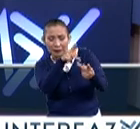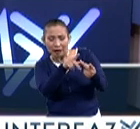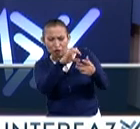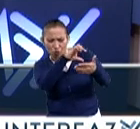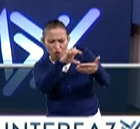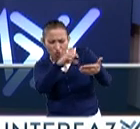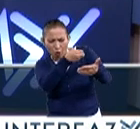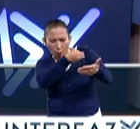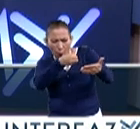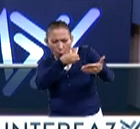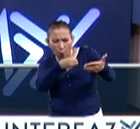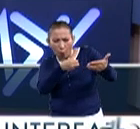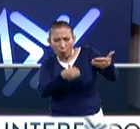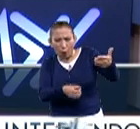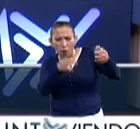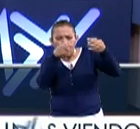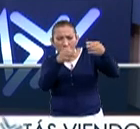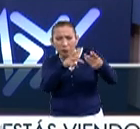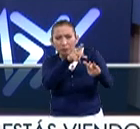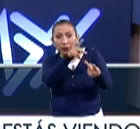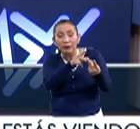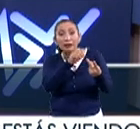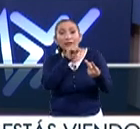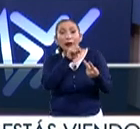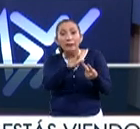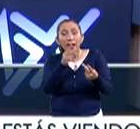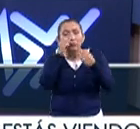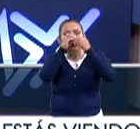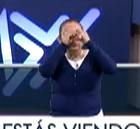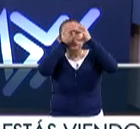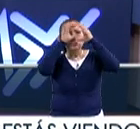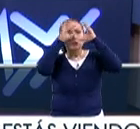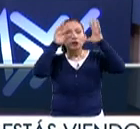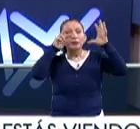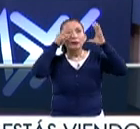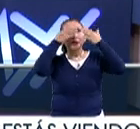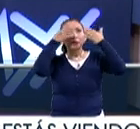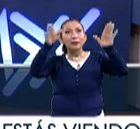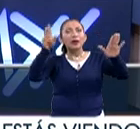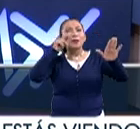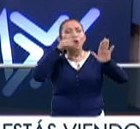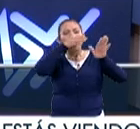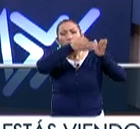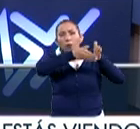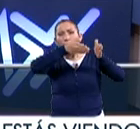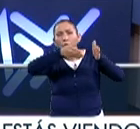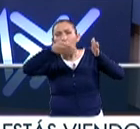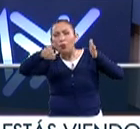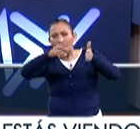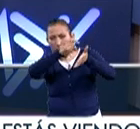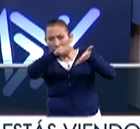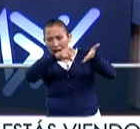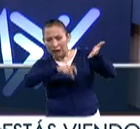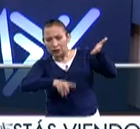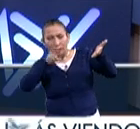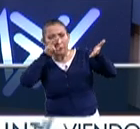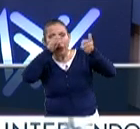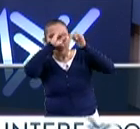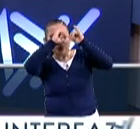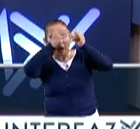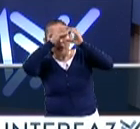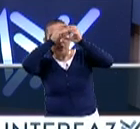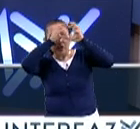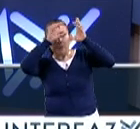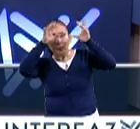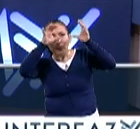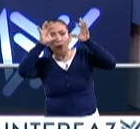sonoridad es increíble, pero también la onda visual la vas construyendo. Cuando sigues el ritmo de los versos, vas viendo la imagen, cómo